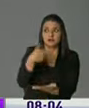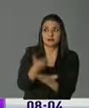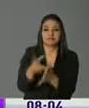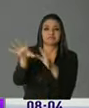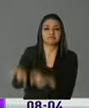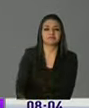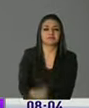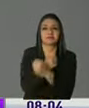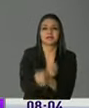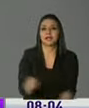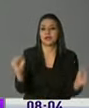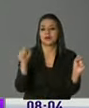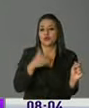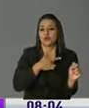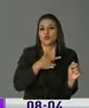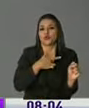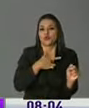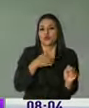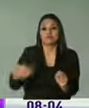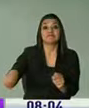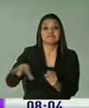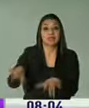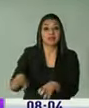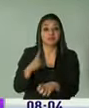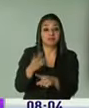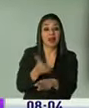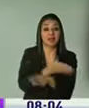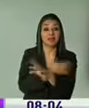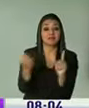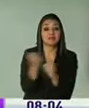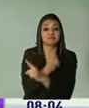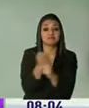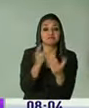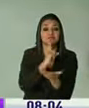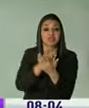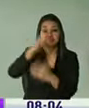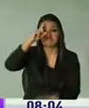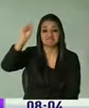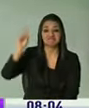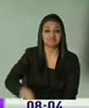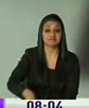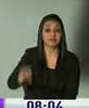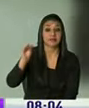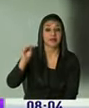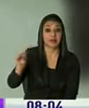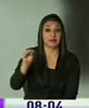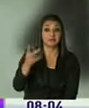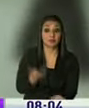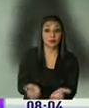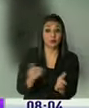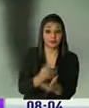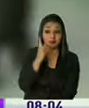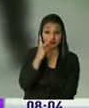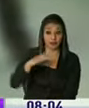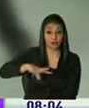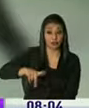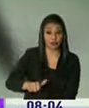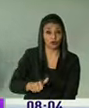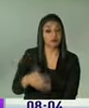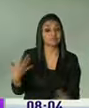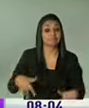turba imponga su justicia. Los pillos recibieron un buen escarmiento. Están advertidos, si los vuelven a ver por la zona,